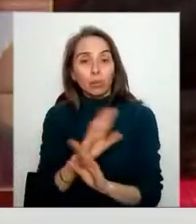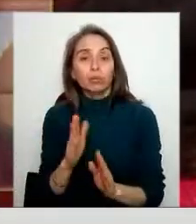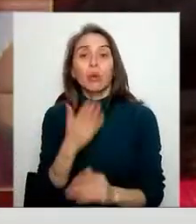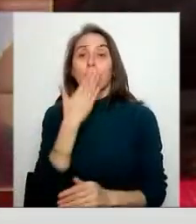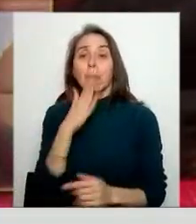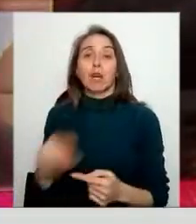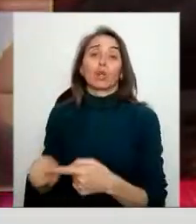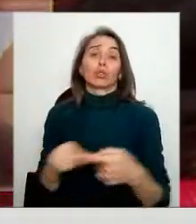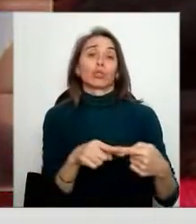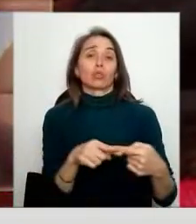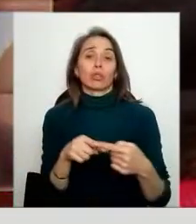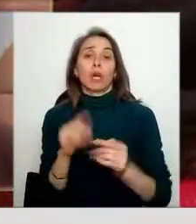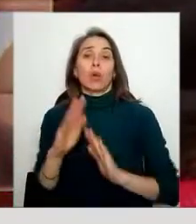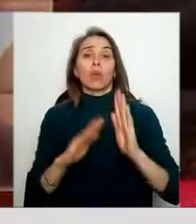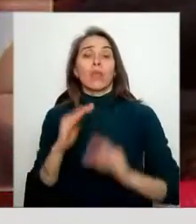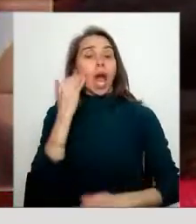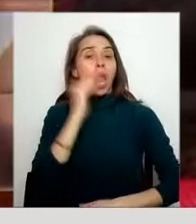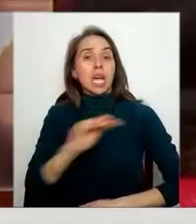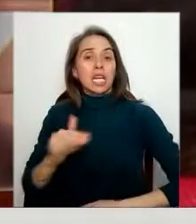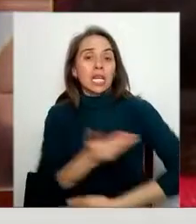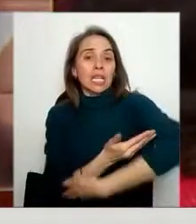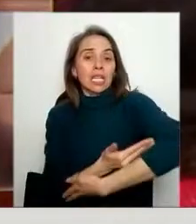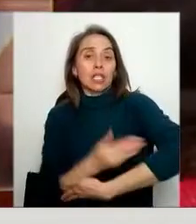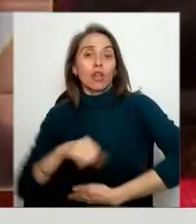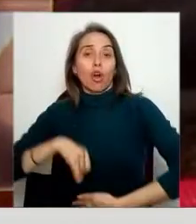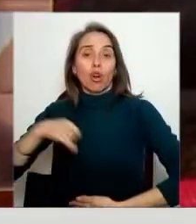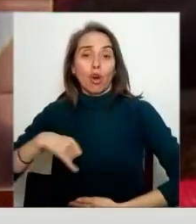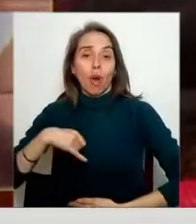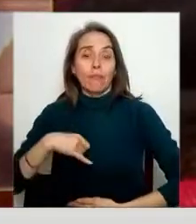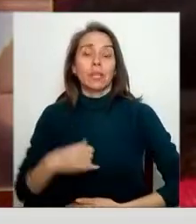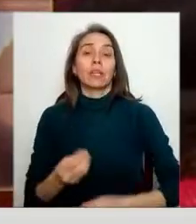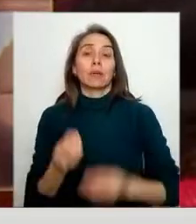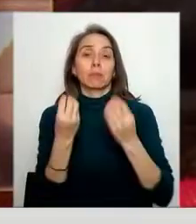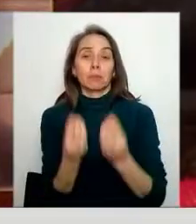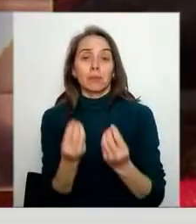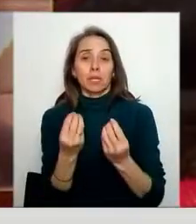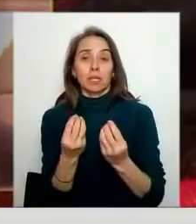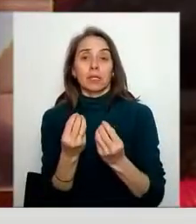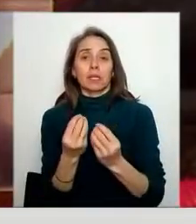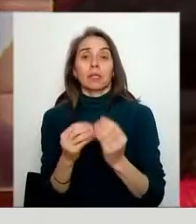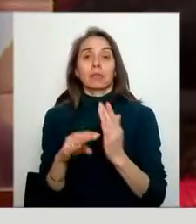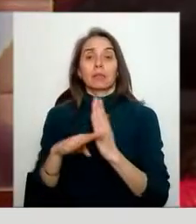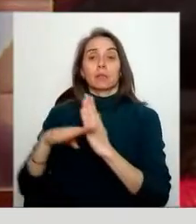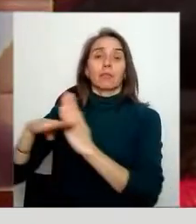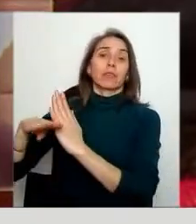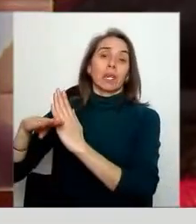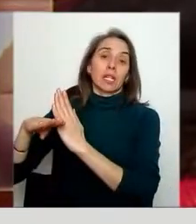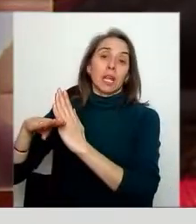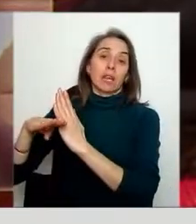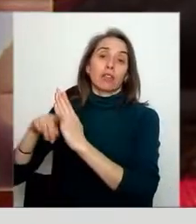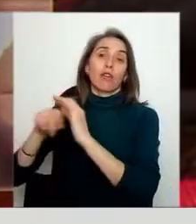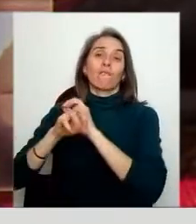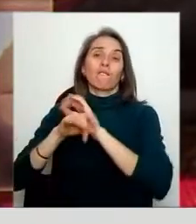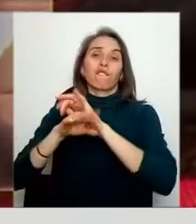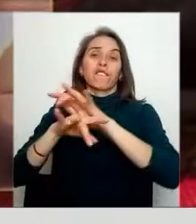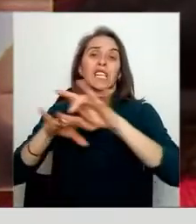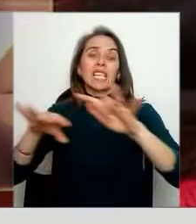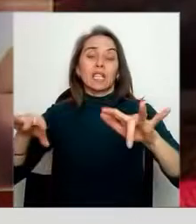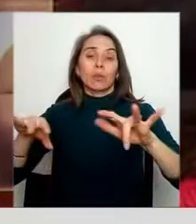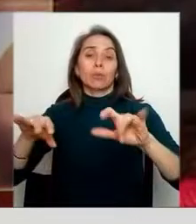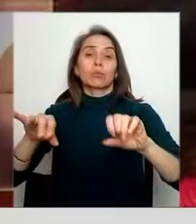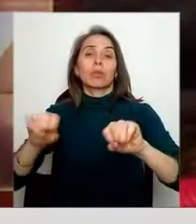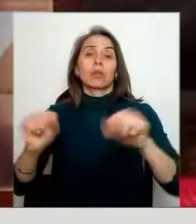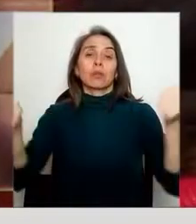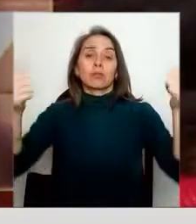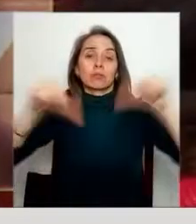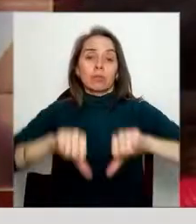nuestros niños y adolescentes de manera efectiva frenando en alguna medida este virus que destruye la felicidad de